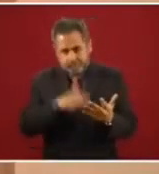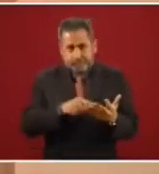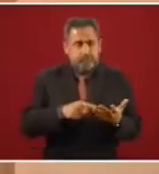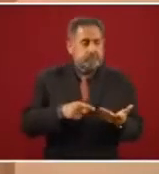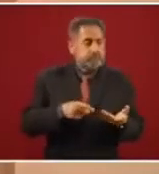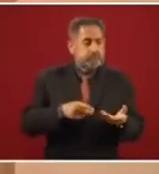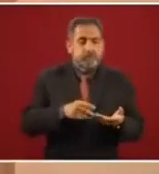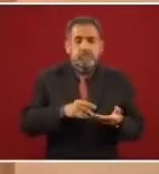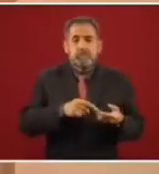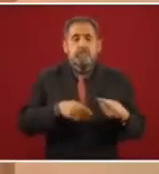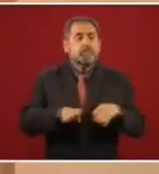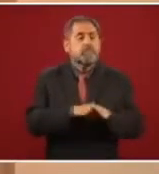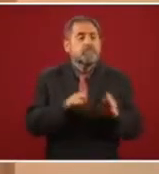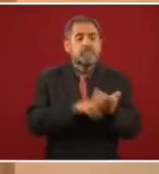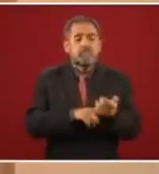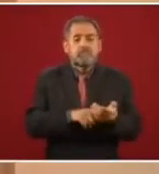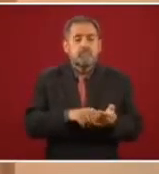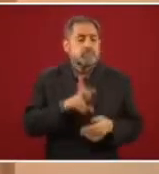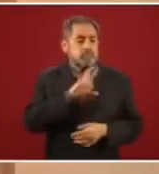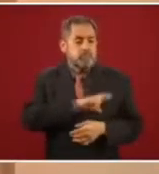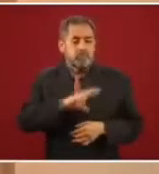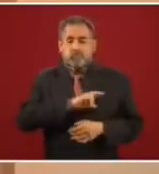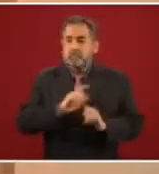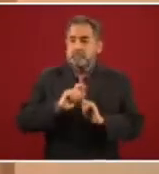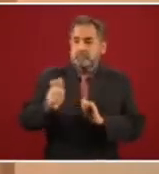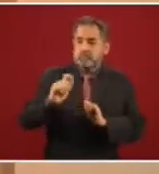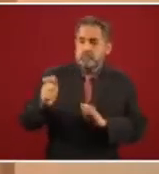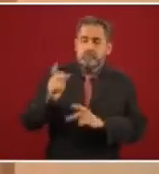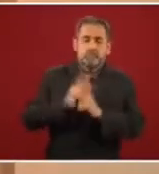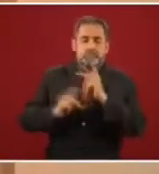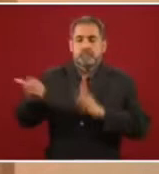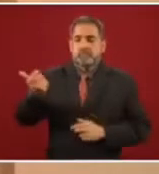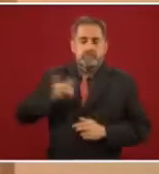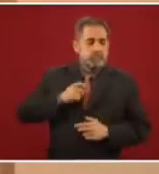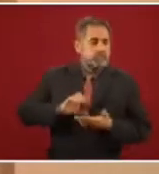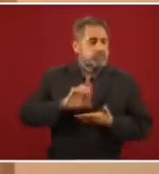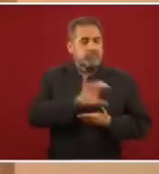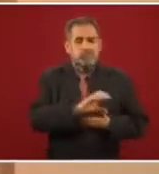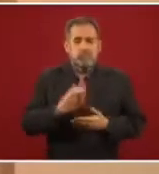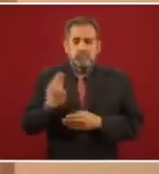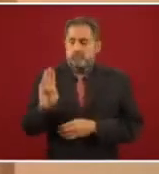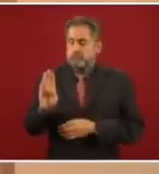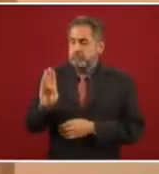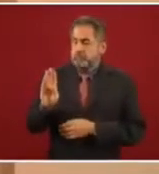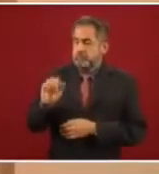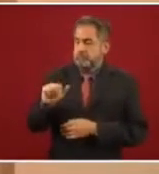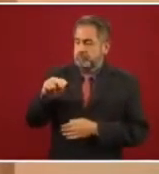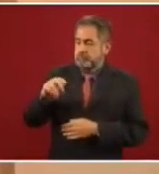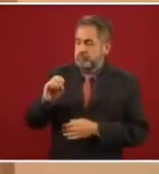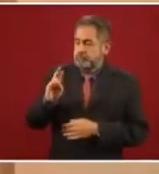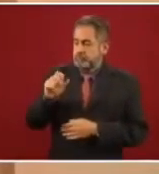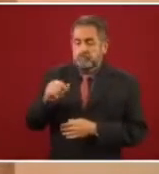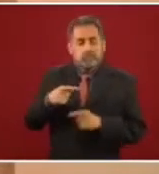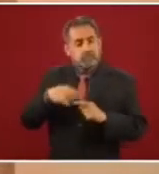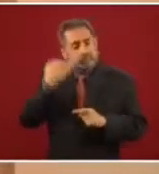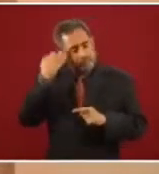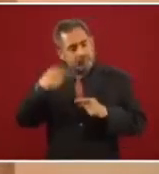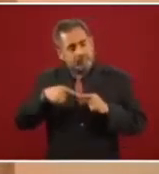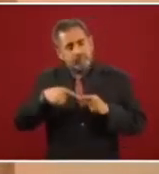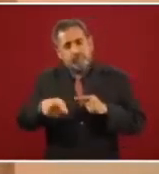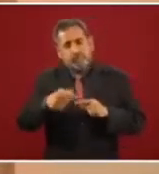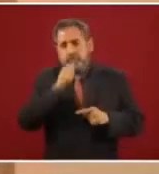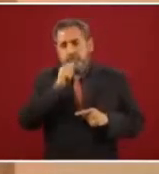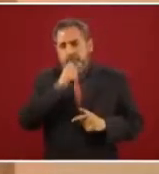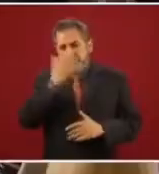se ha pensado en un arrendamiento financiero, el cual será cubierto por el Banco Estatal Banobras durante un periodo aún